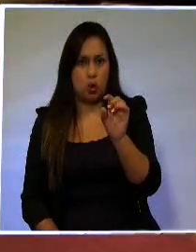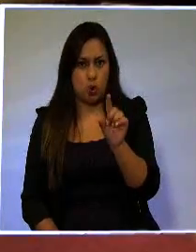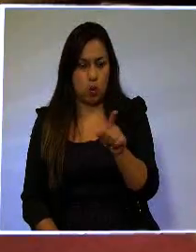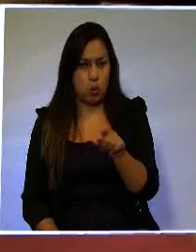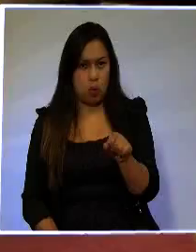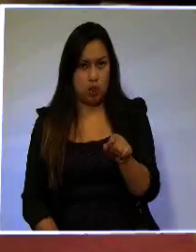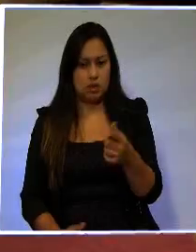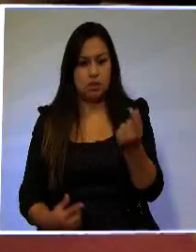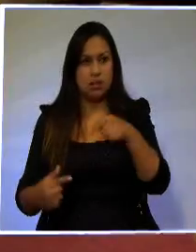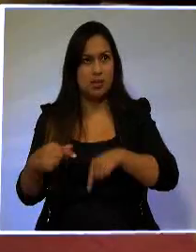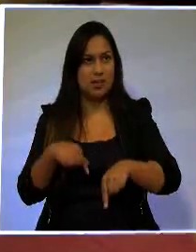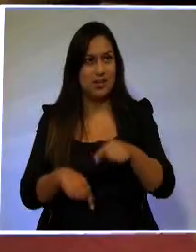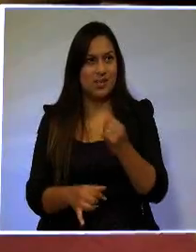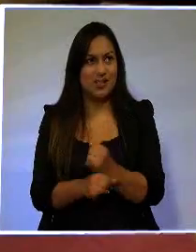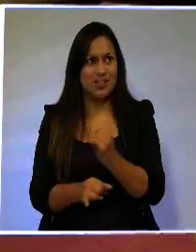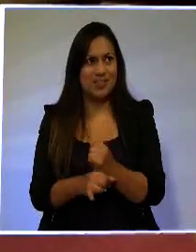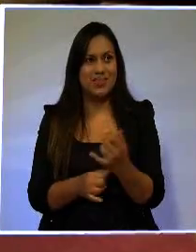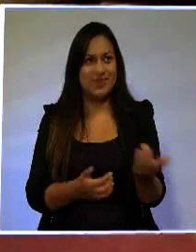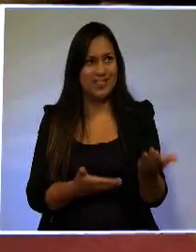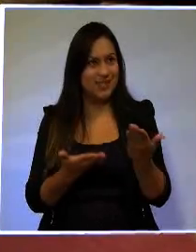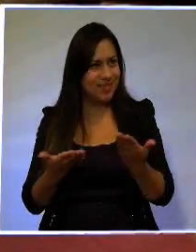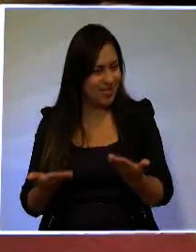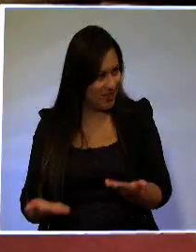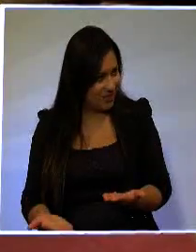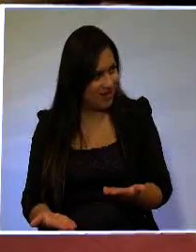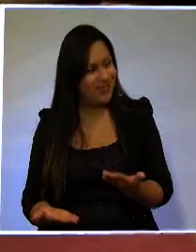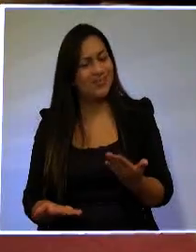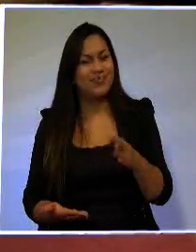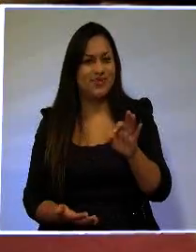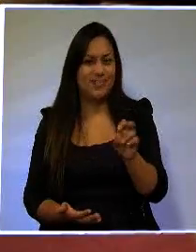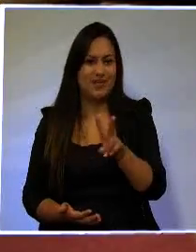geofísica del instituto geofísico como siempre Bienvenido a la televisión legislativa mucho gusto